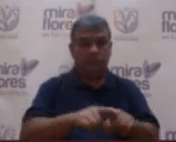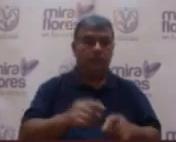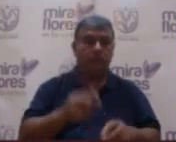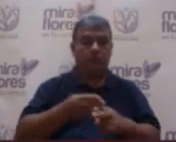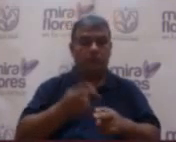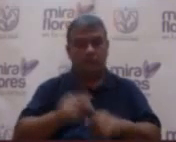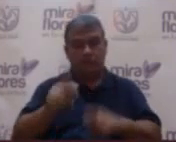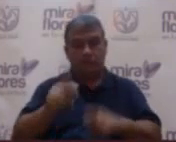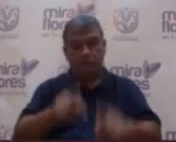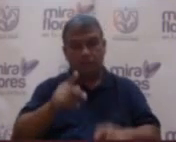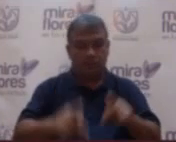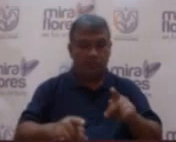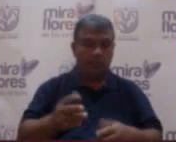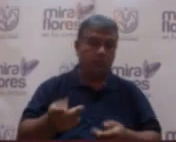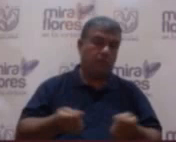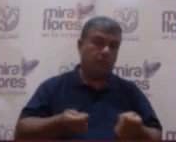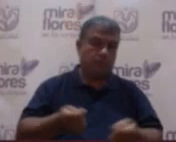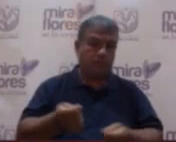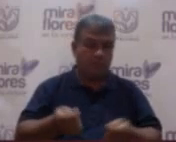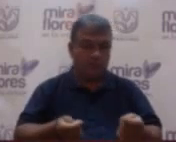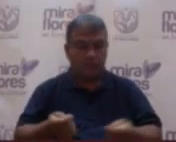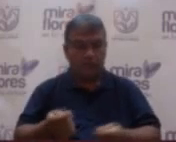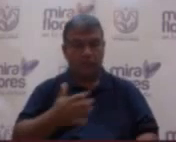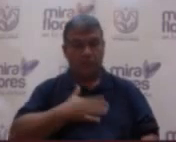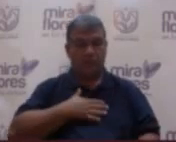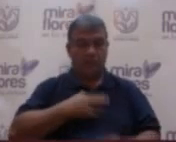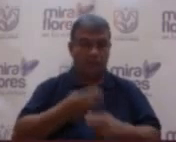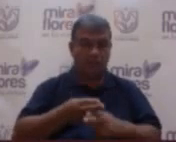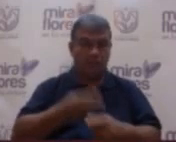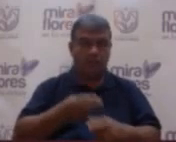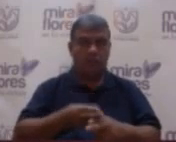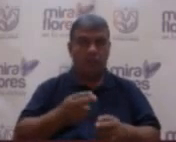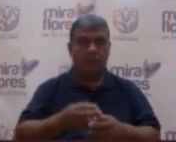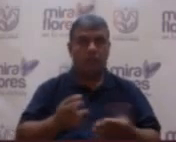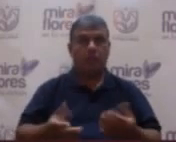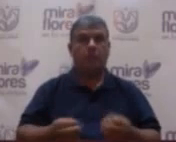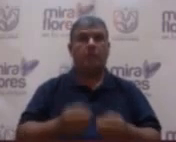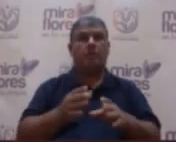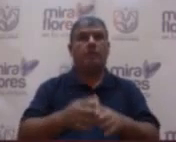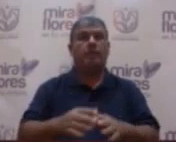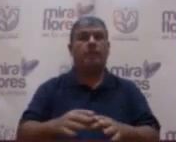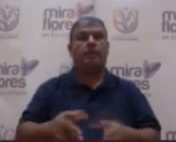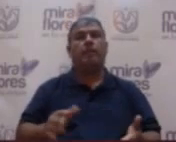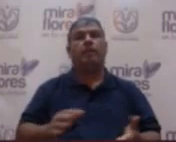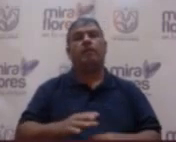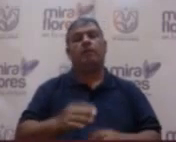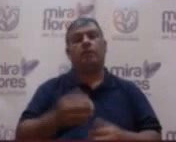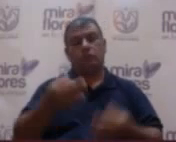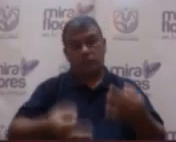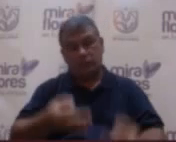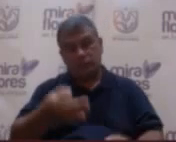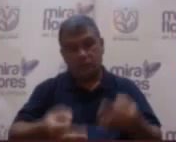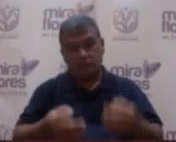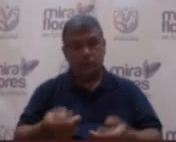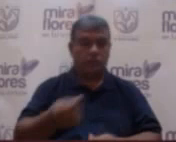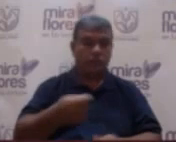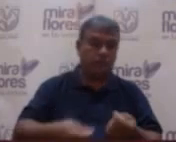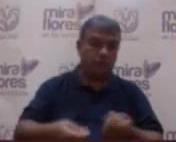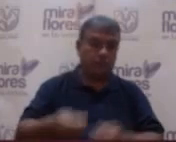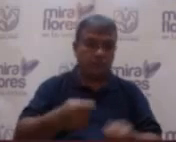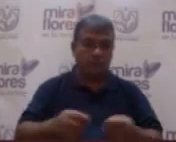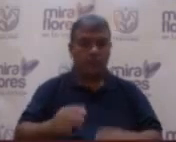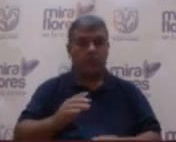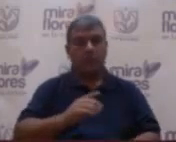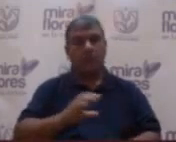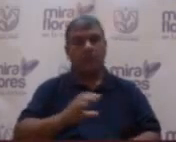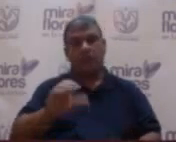del personal jurisdiccional administrativo y el mío propio que elaboramos en la sede judicial de las salas de juzgados comerciales de la